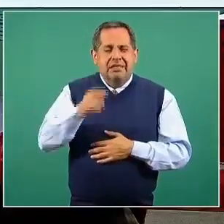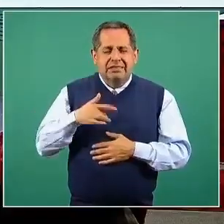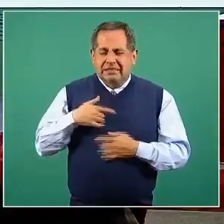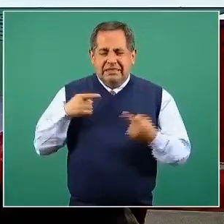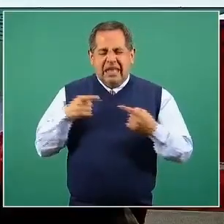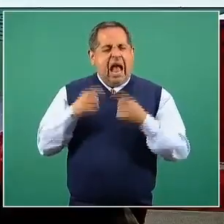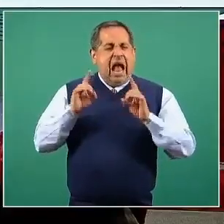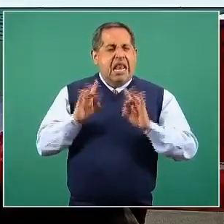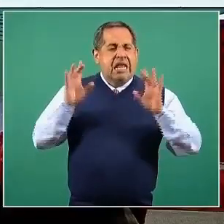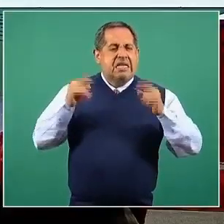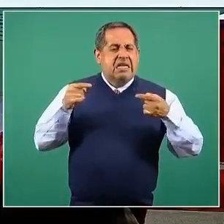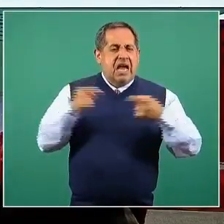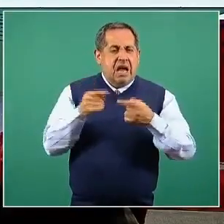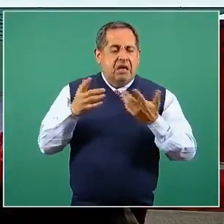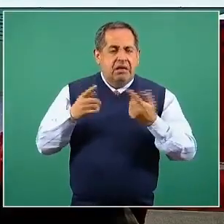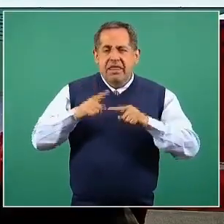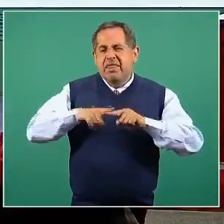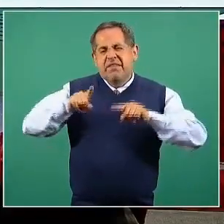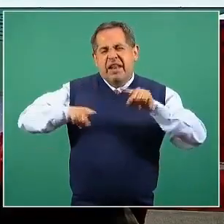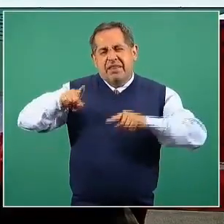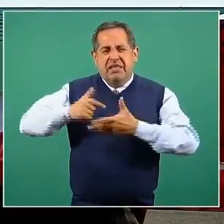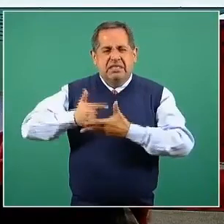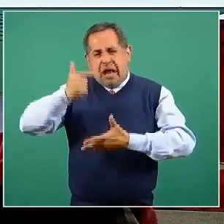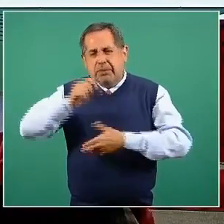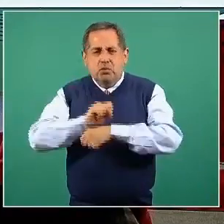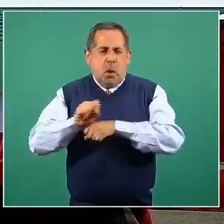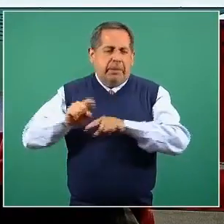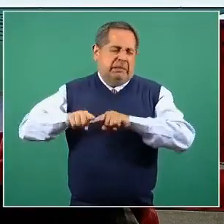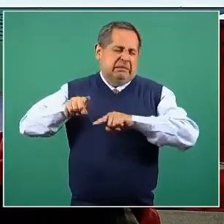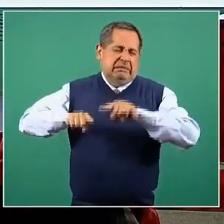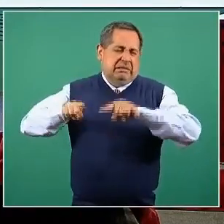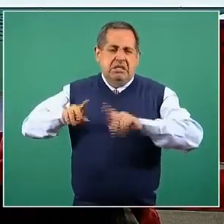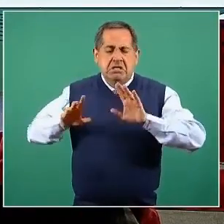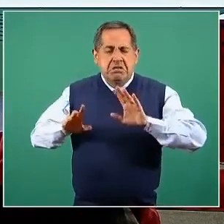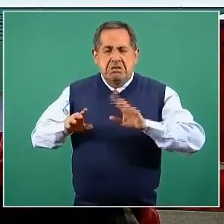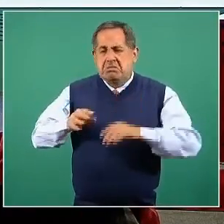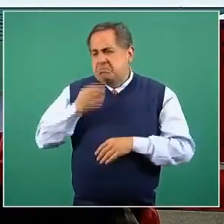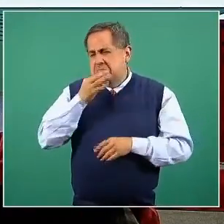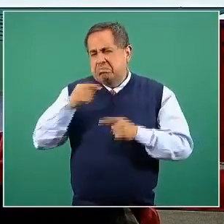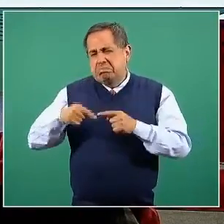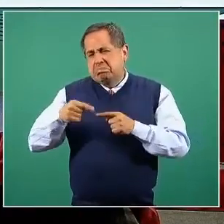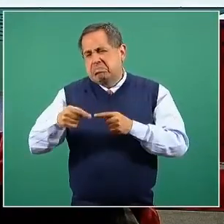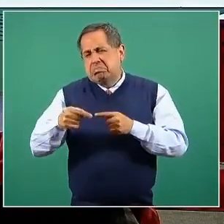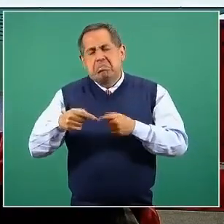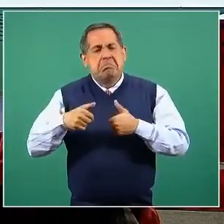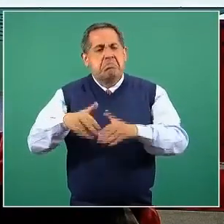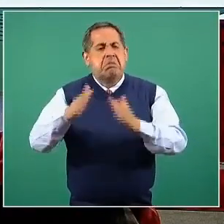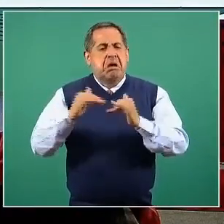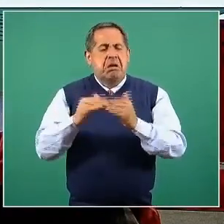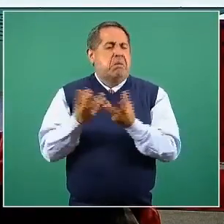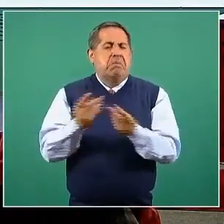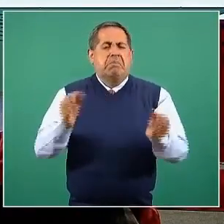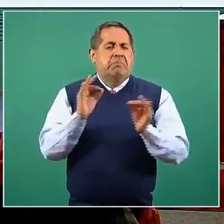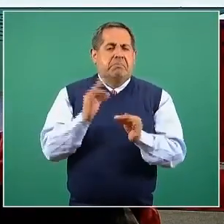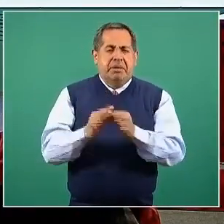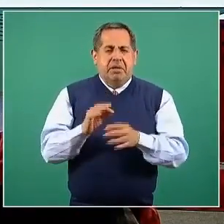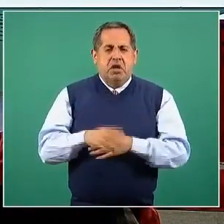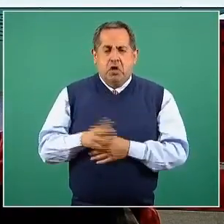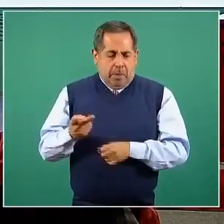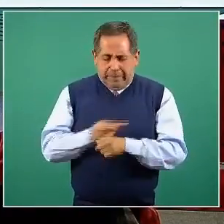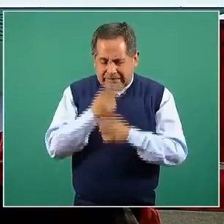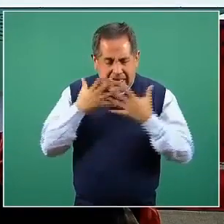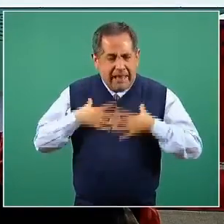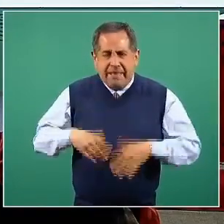alérgico, con distintos grados de intensidad y salen a casa posteriormente, sin dejar secuelas.